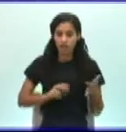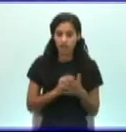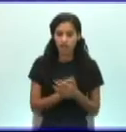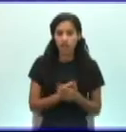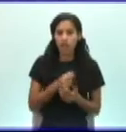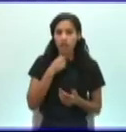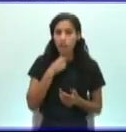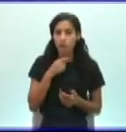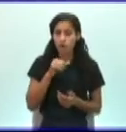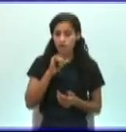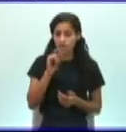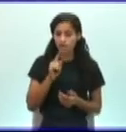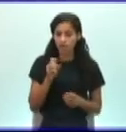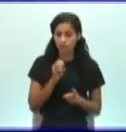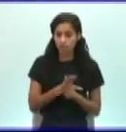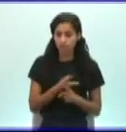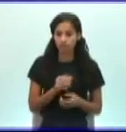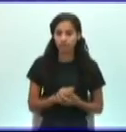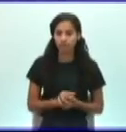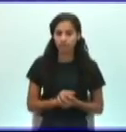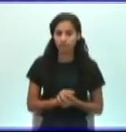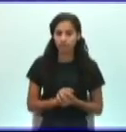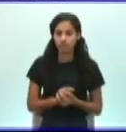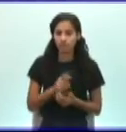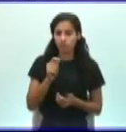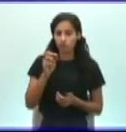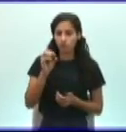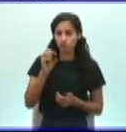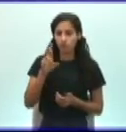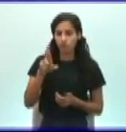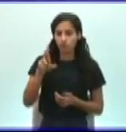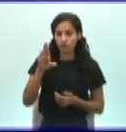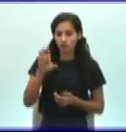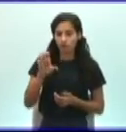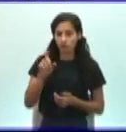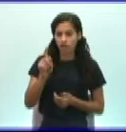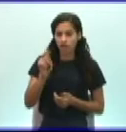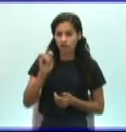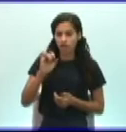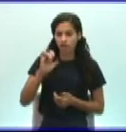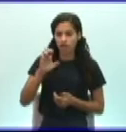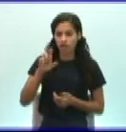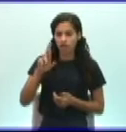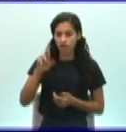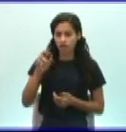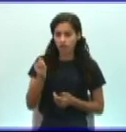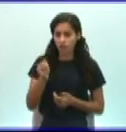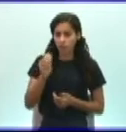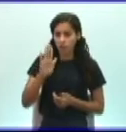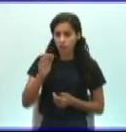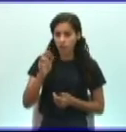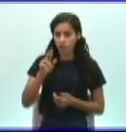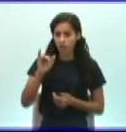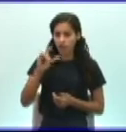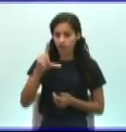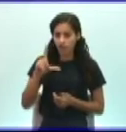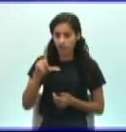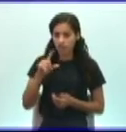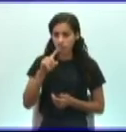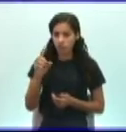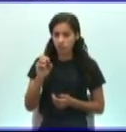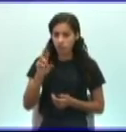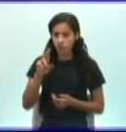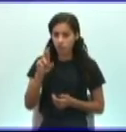de la columna de la izquierda. Torre, tierra, barril,